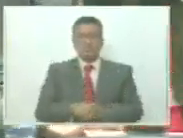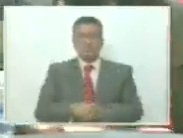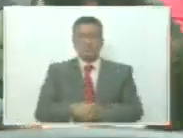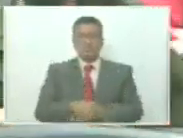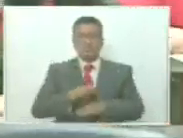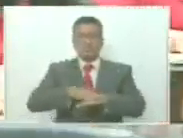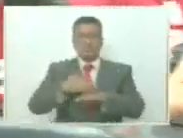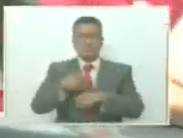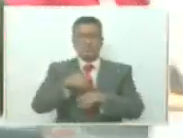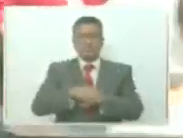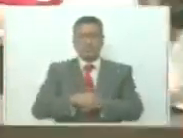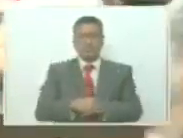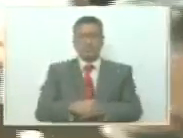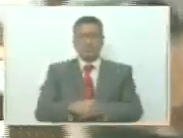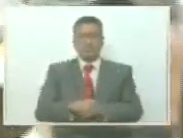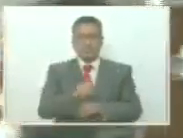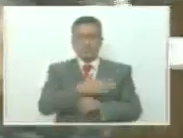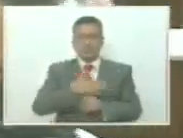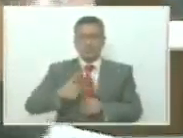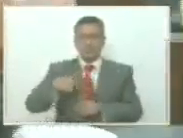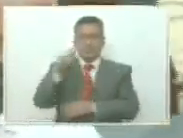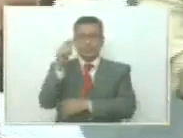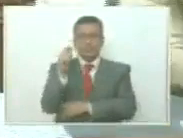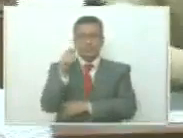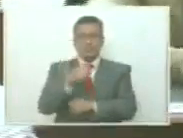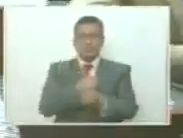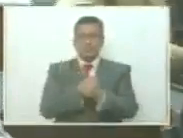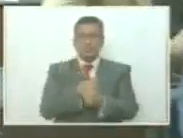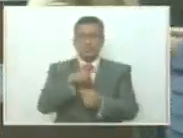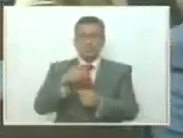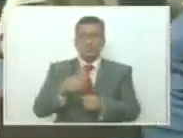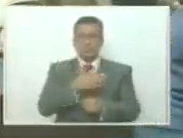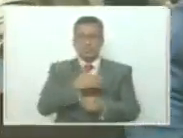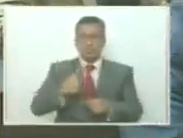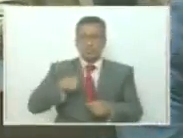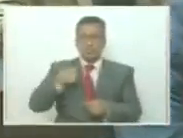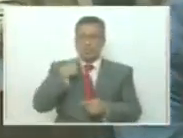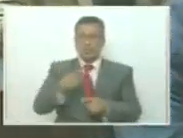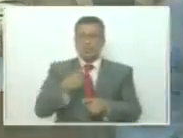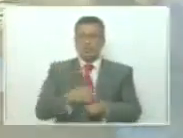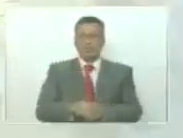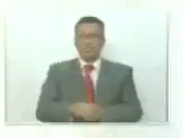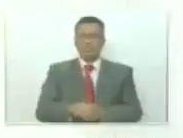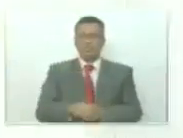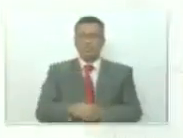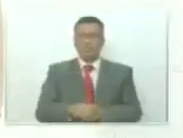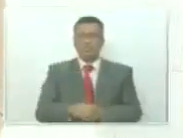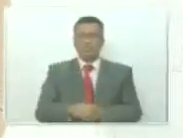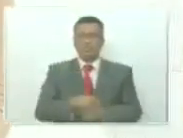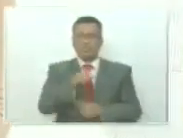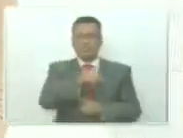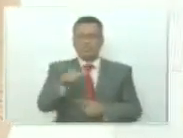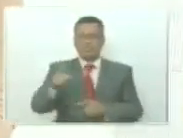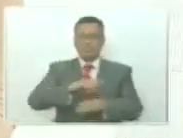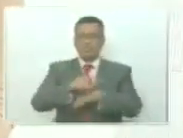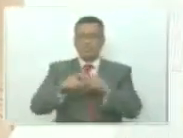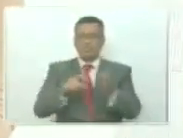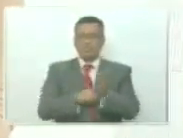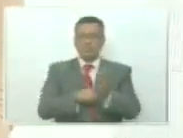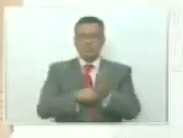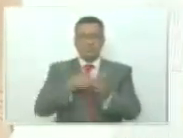eso, queridos diputados y queridas diputadas, queremos someter ante esta plenaria